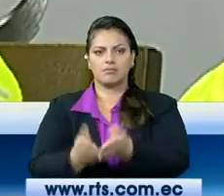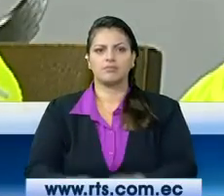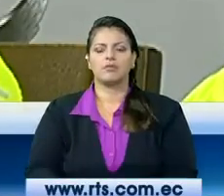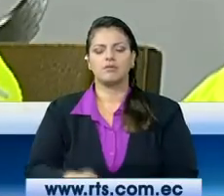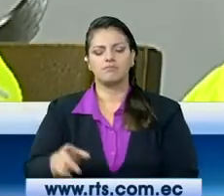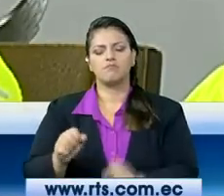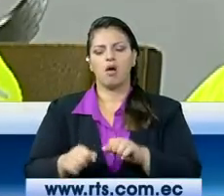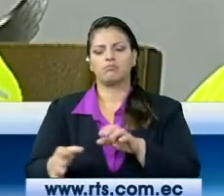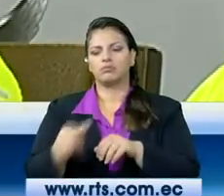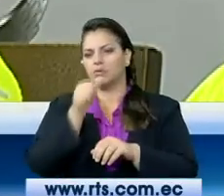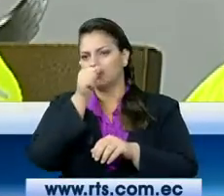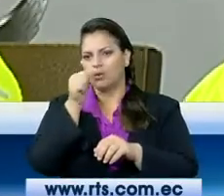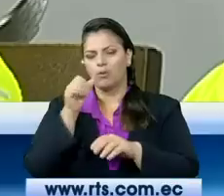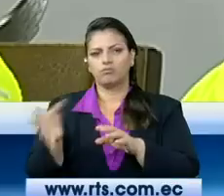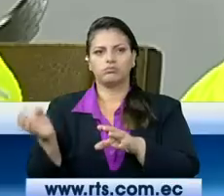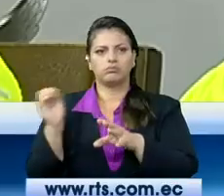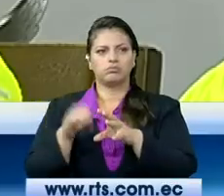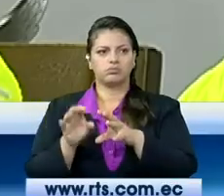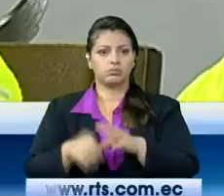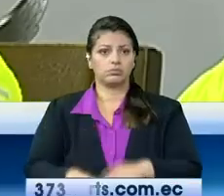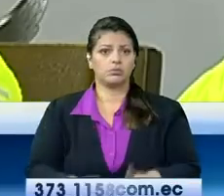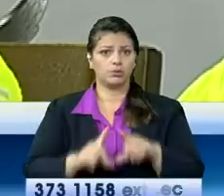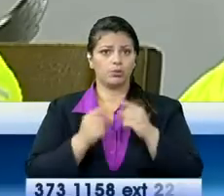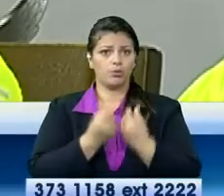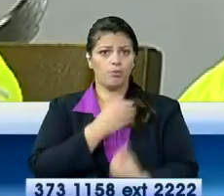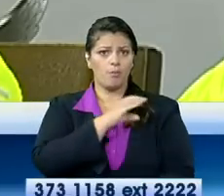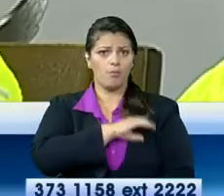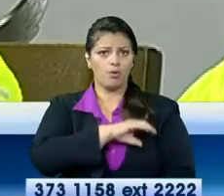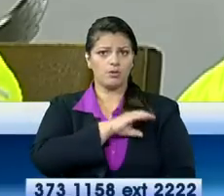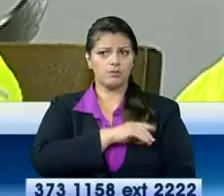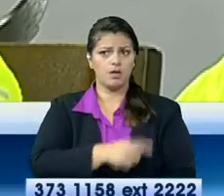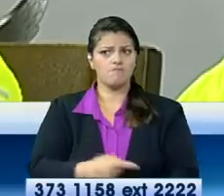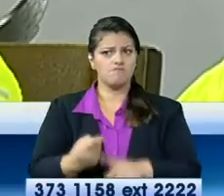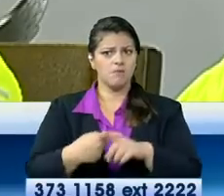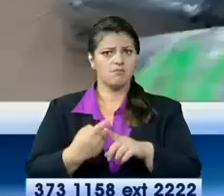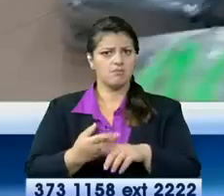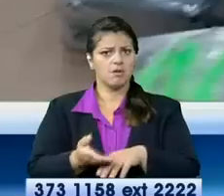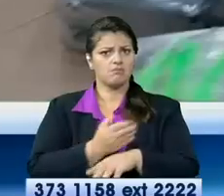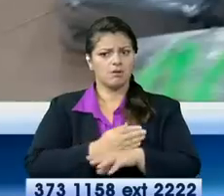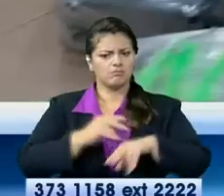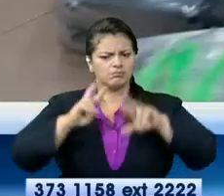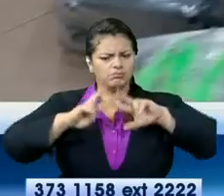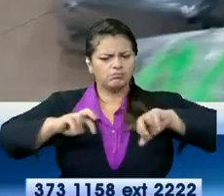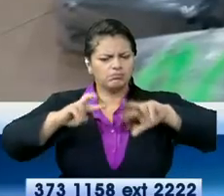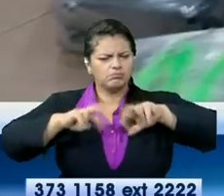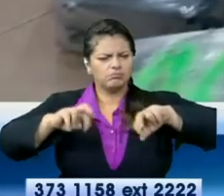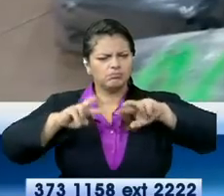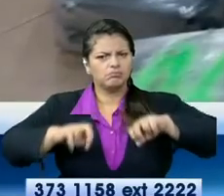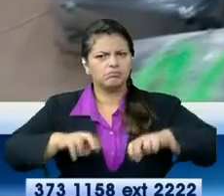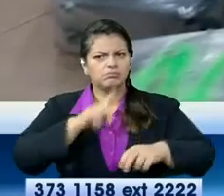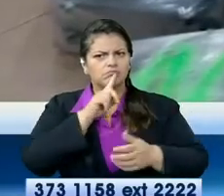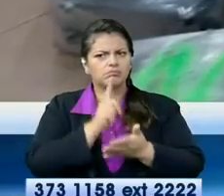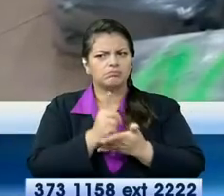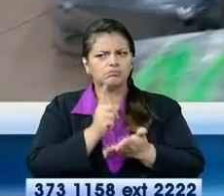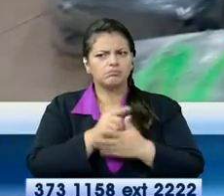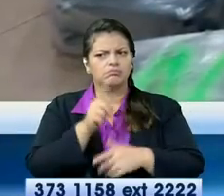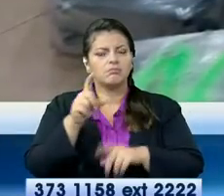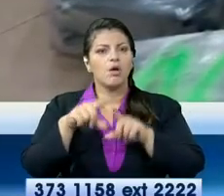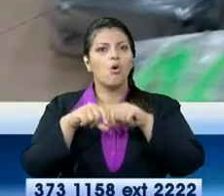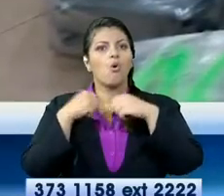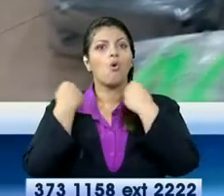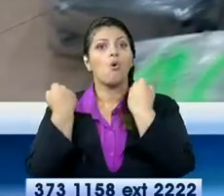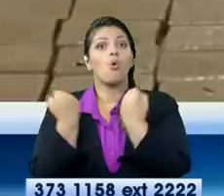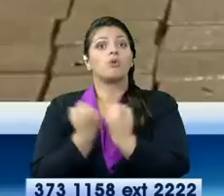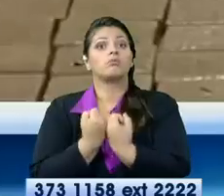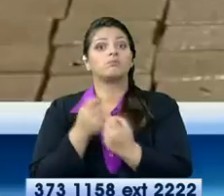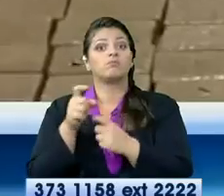inteligencia, a través de varios meses, varias semanas de seguimiento, logren articular a todas aquellas personas que conformaban esta